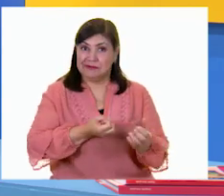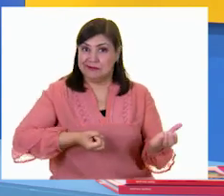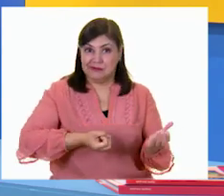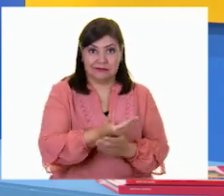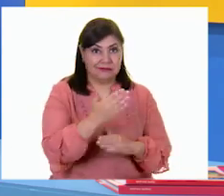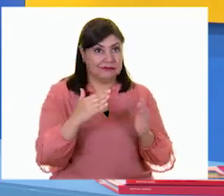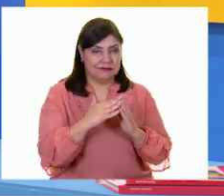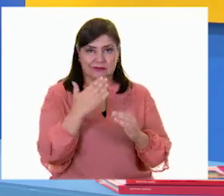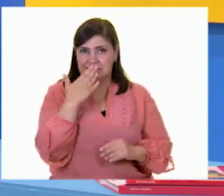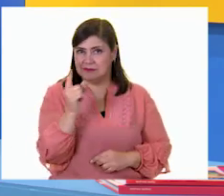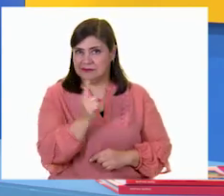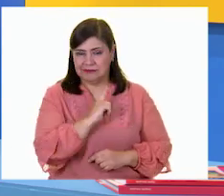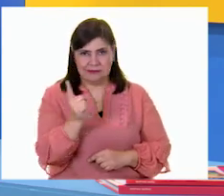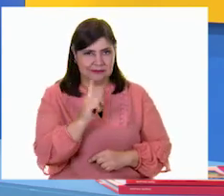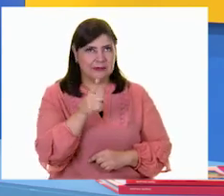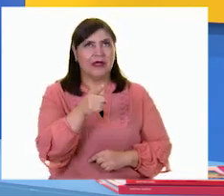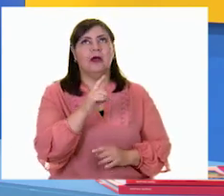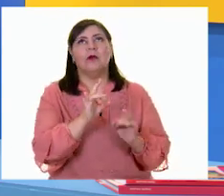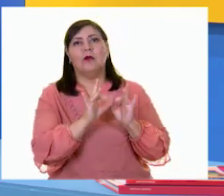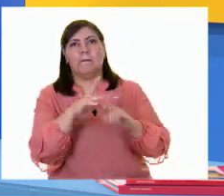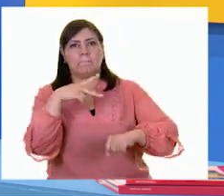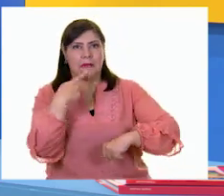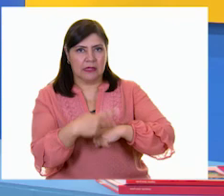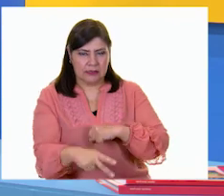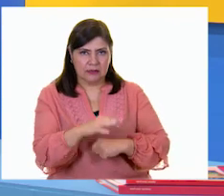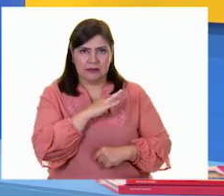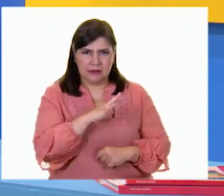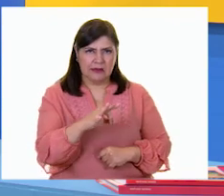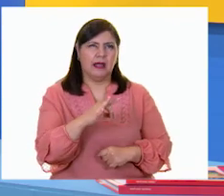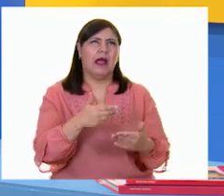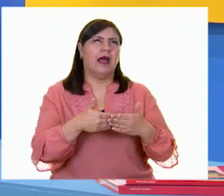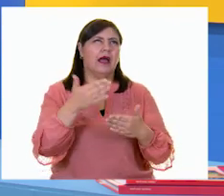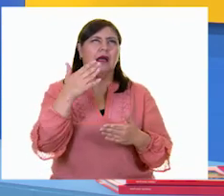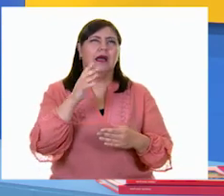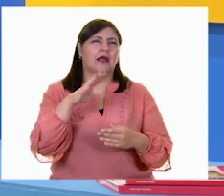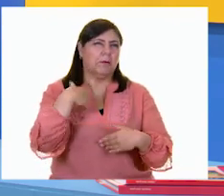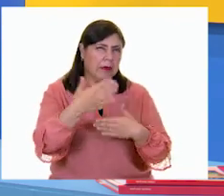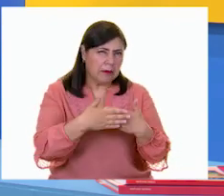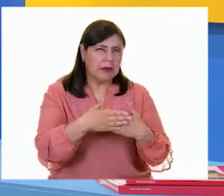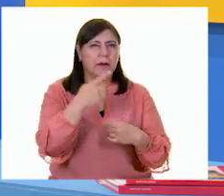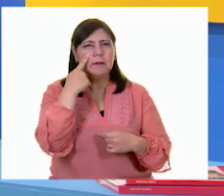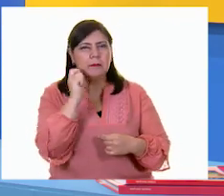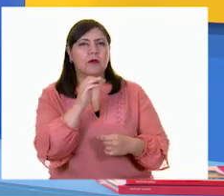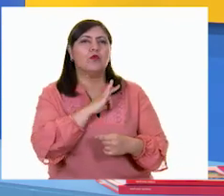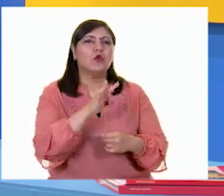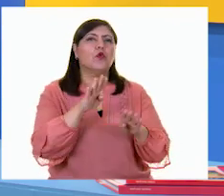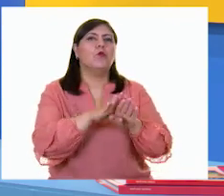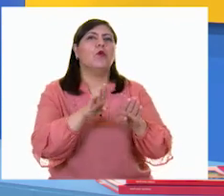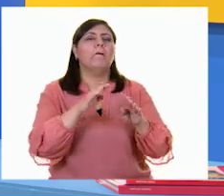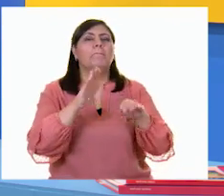casa para eso. No debes exponerte. En otra sesión exploraremos algunas opciones para el envío